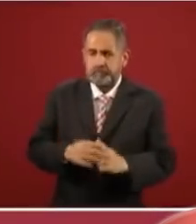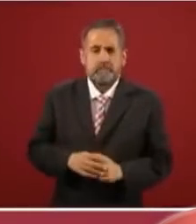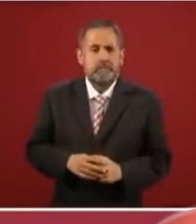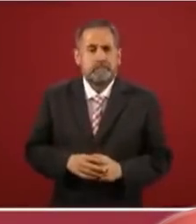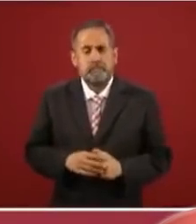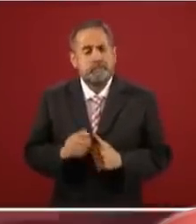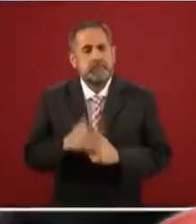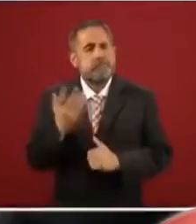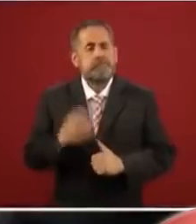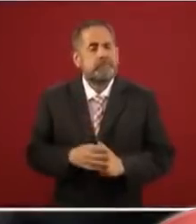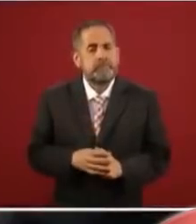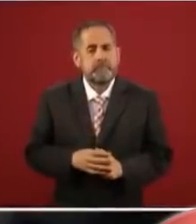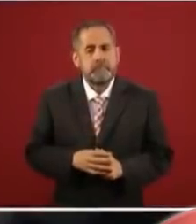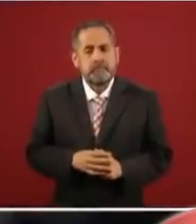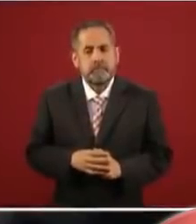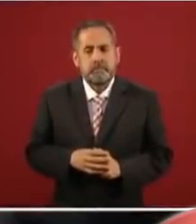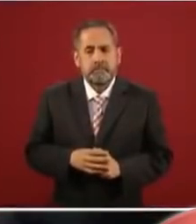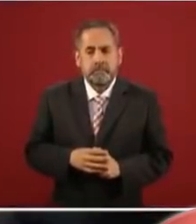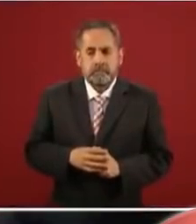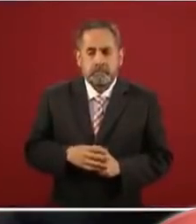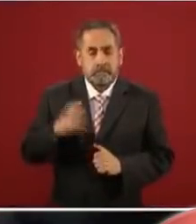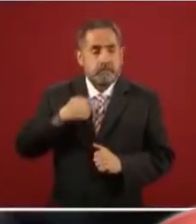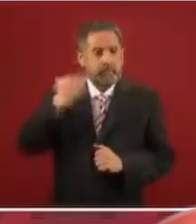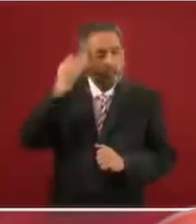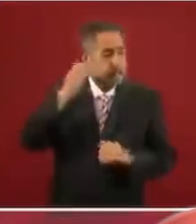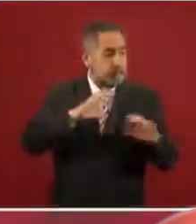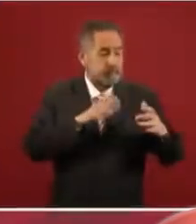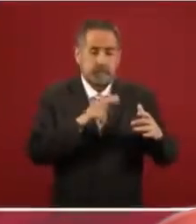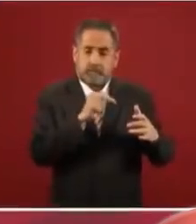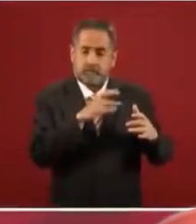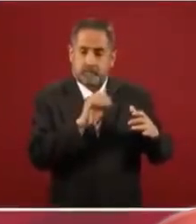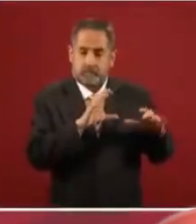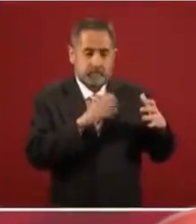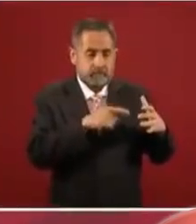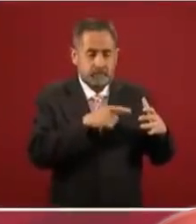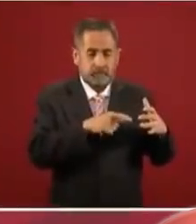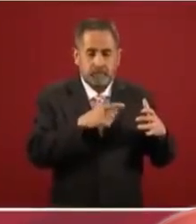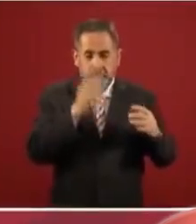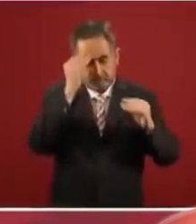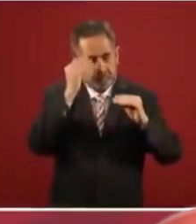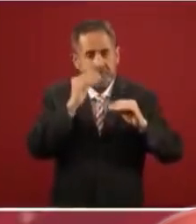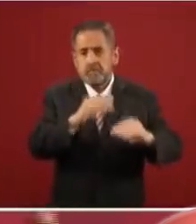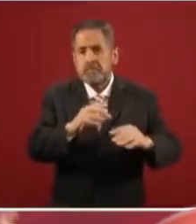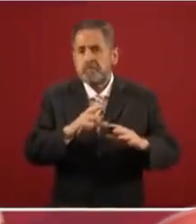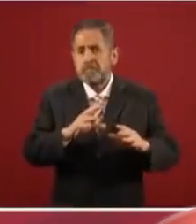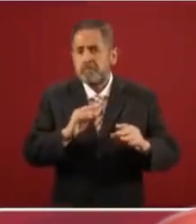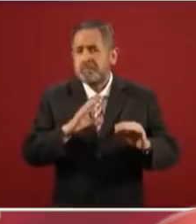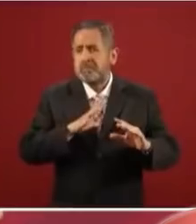Porque durante el periodo neoliberal se olvidó eso